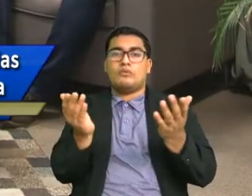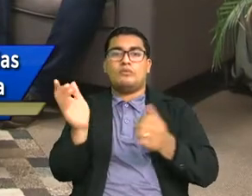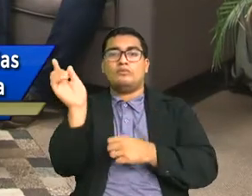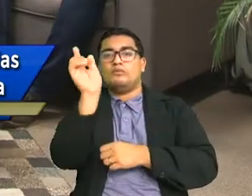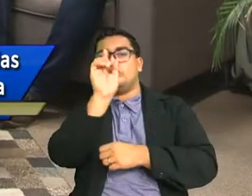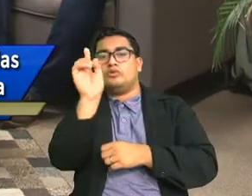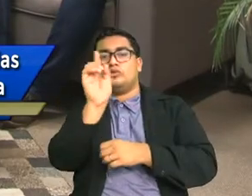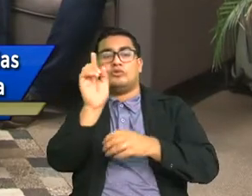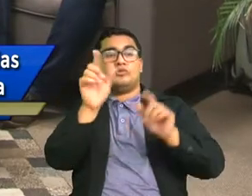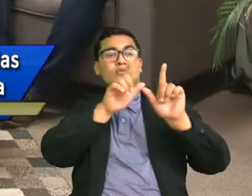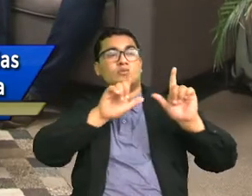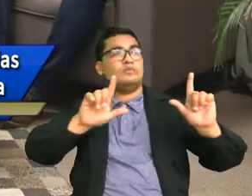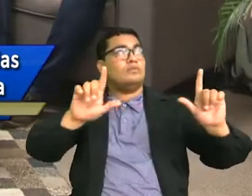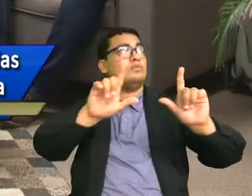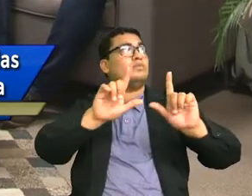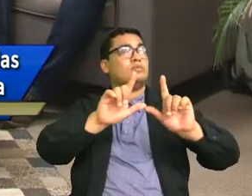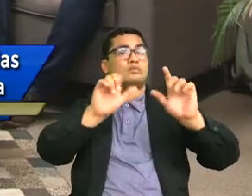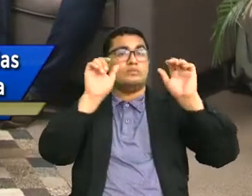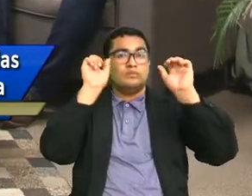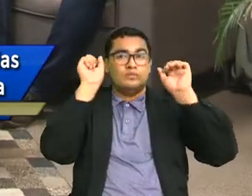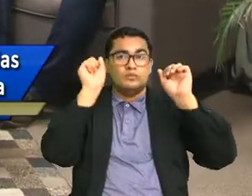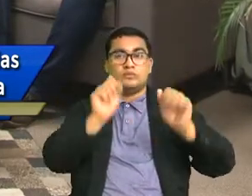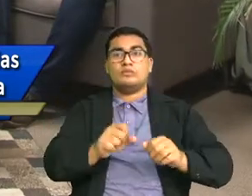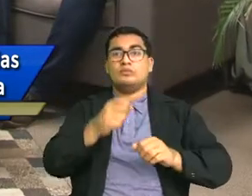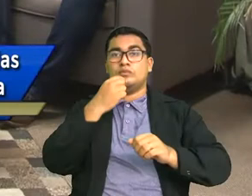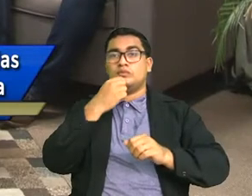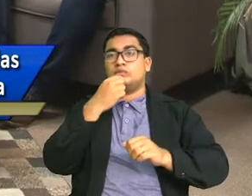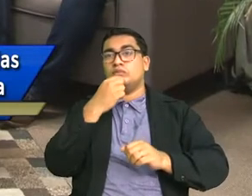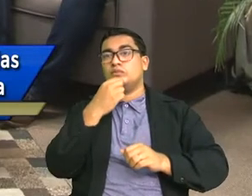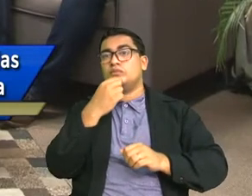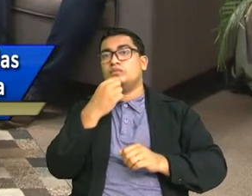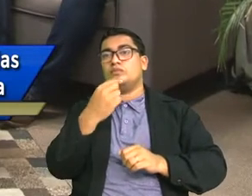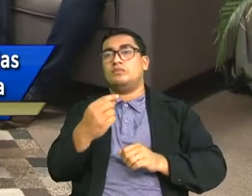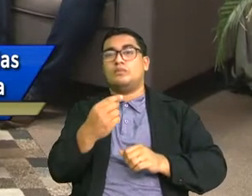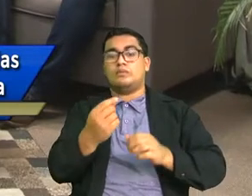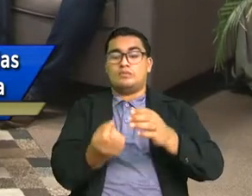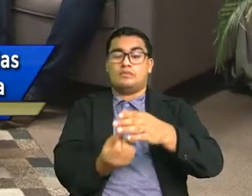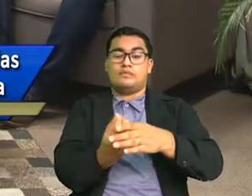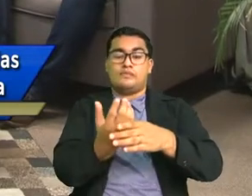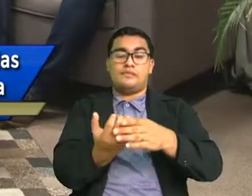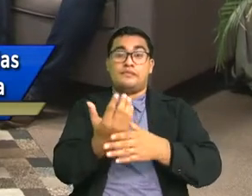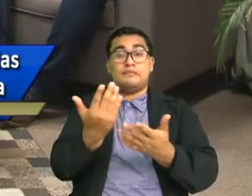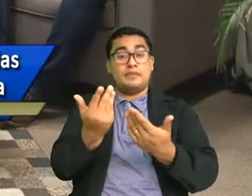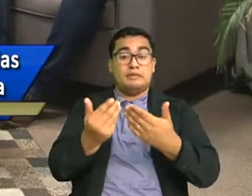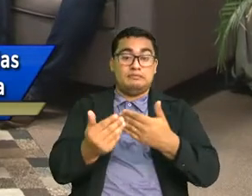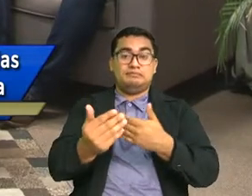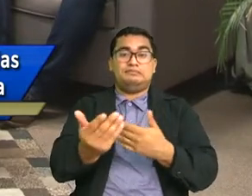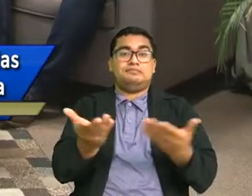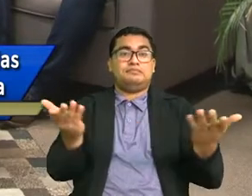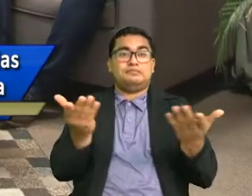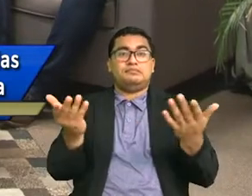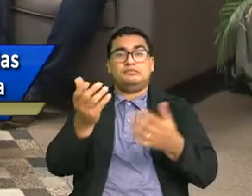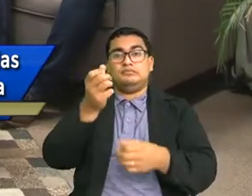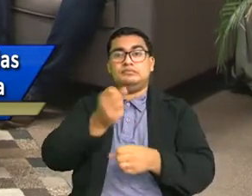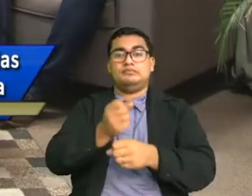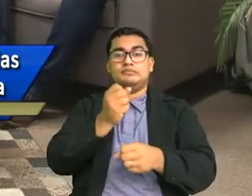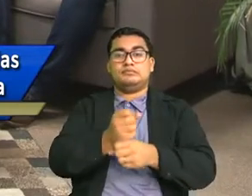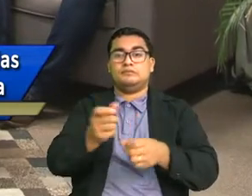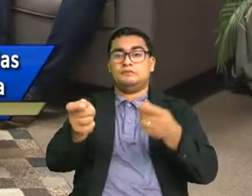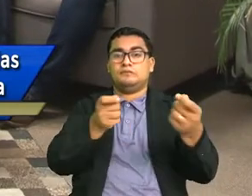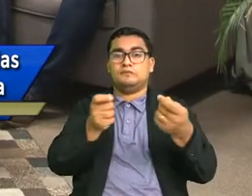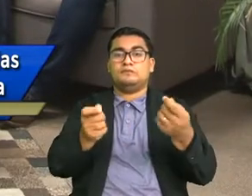y si estamos preparados nosotros para que esta gran cosecha que se nos viene como la vamos a a procesar cómo lo vamos a manejar